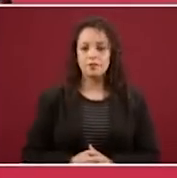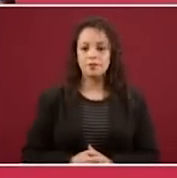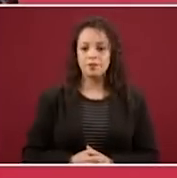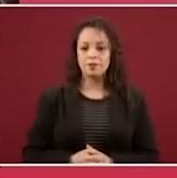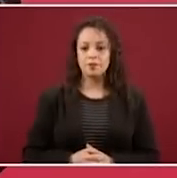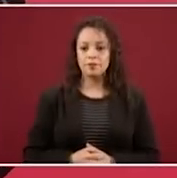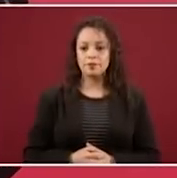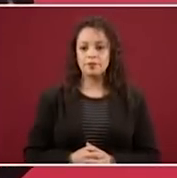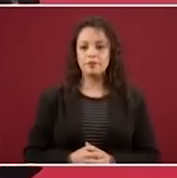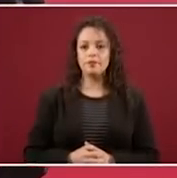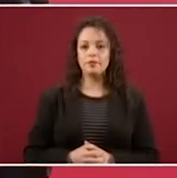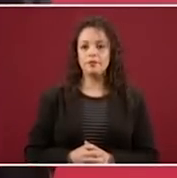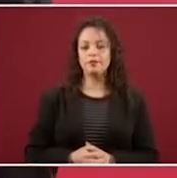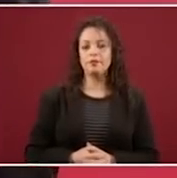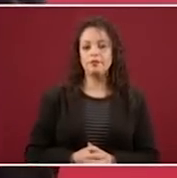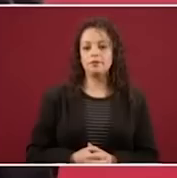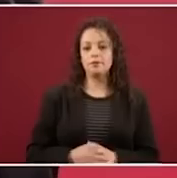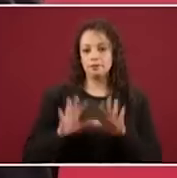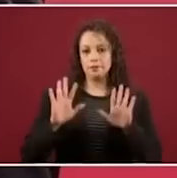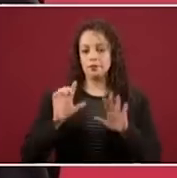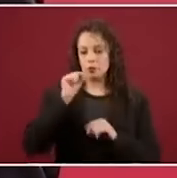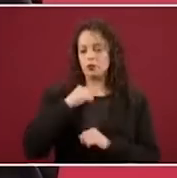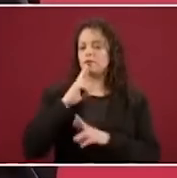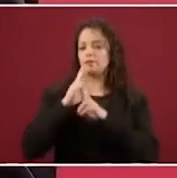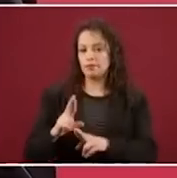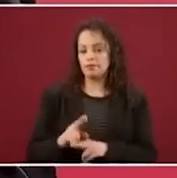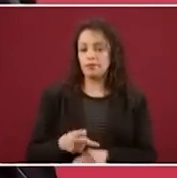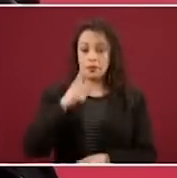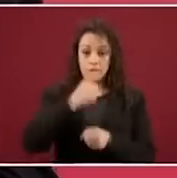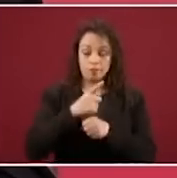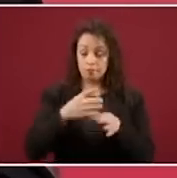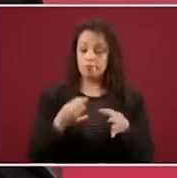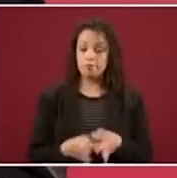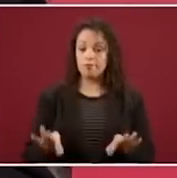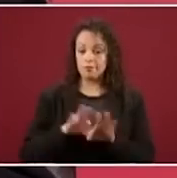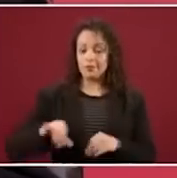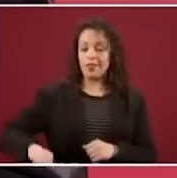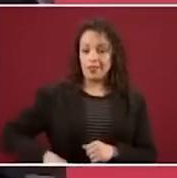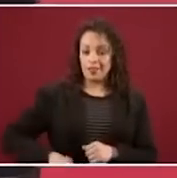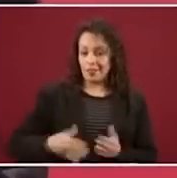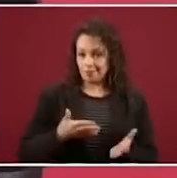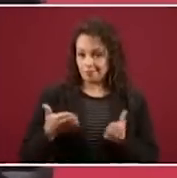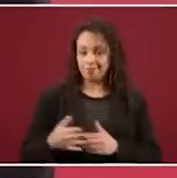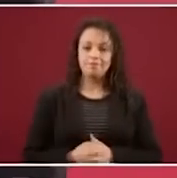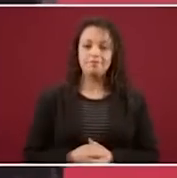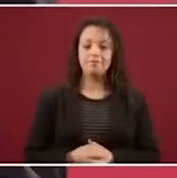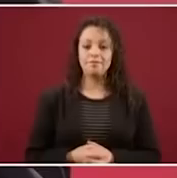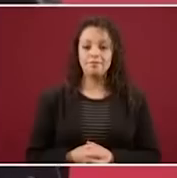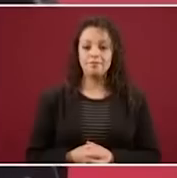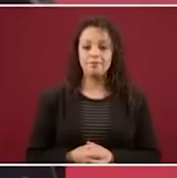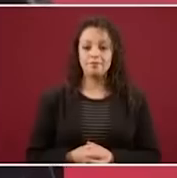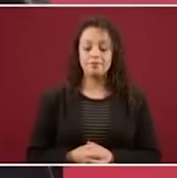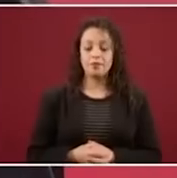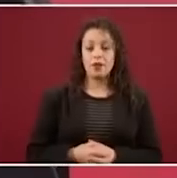A ver, ahora te contesto eso. Pero es interesante esto. Entonces, se acordó, pero en muy buen